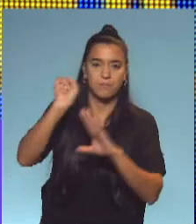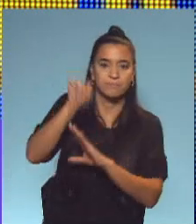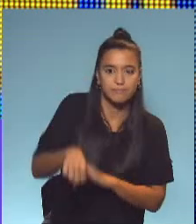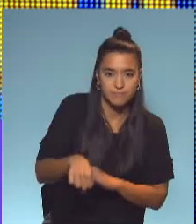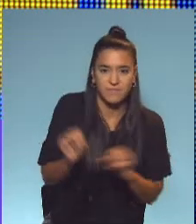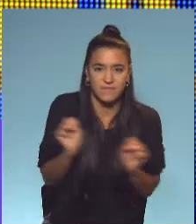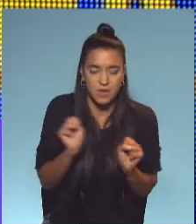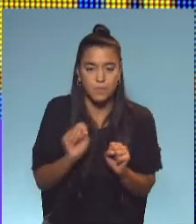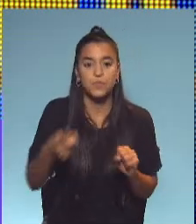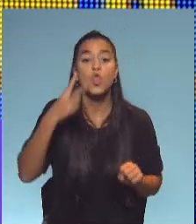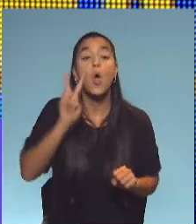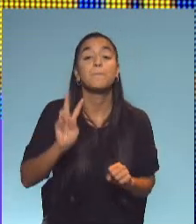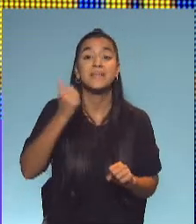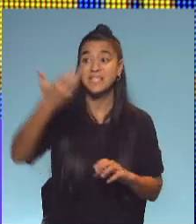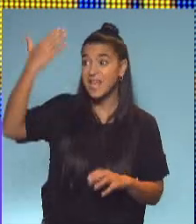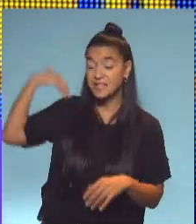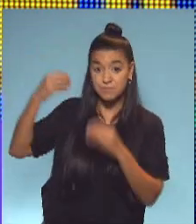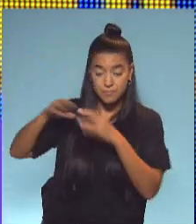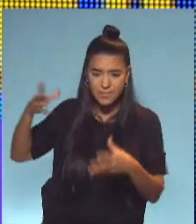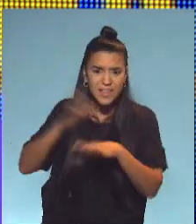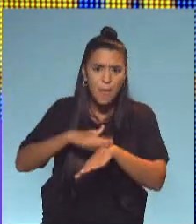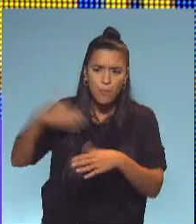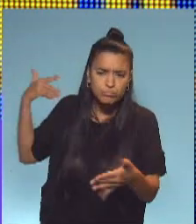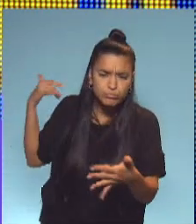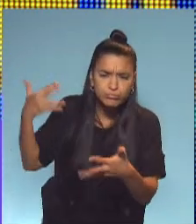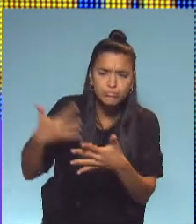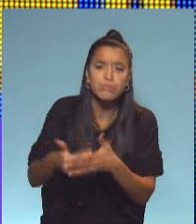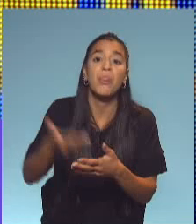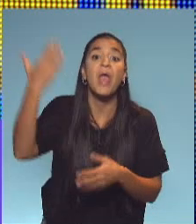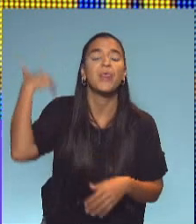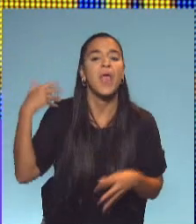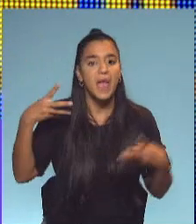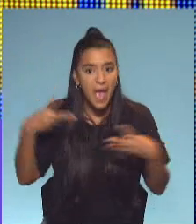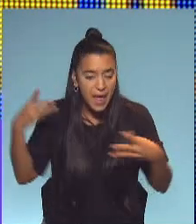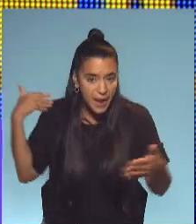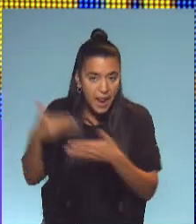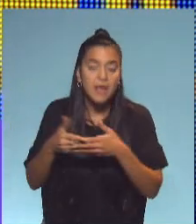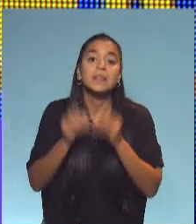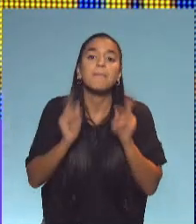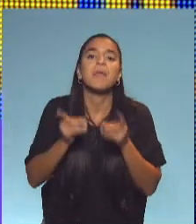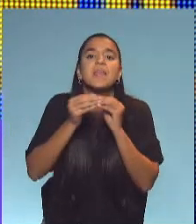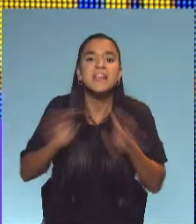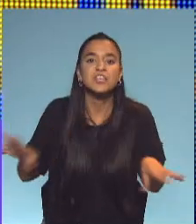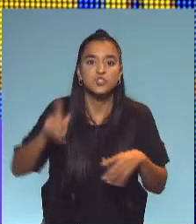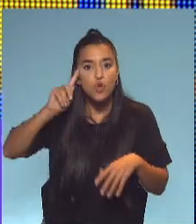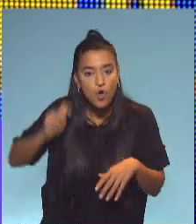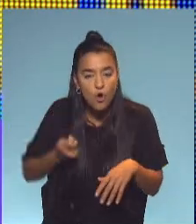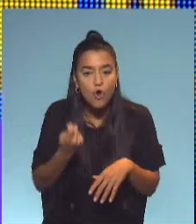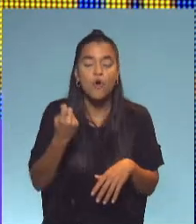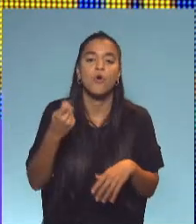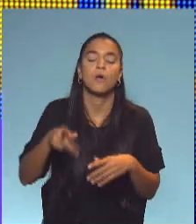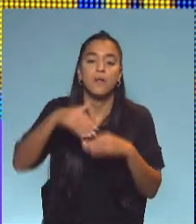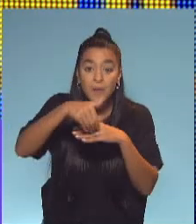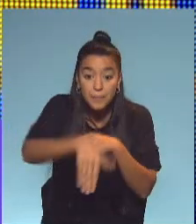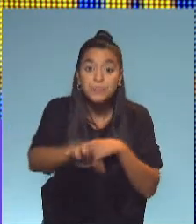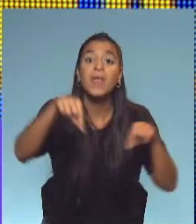2006 y pese al tiempo transcurrido, desde la guerra en sí y desde el inicio de la causa, apenas